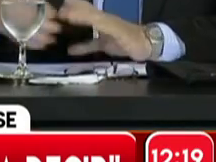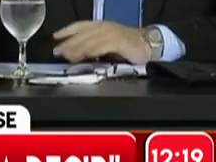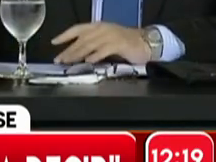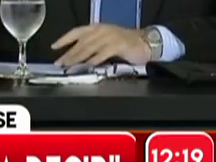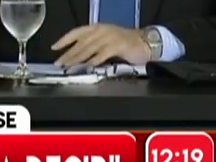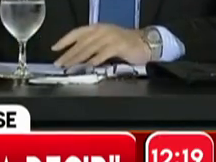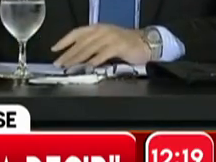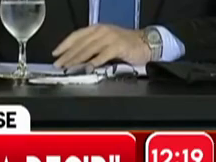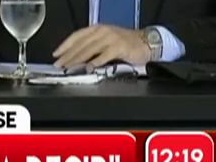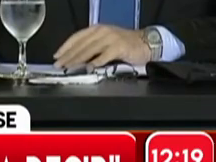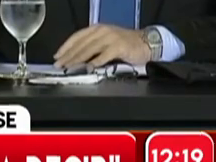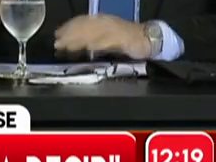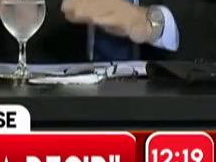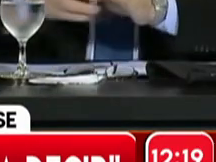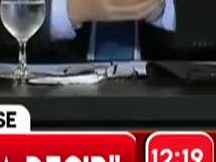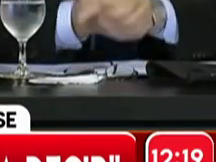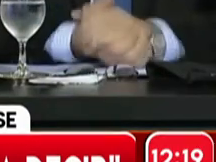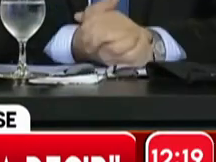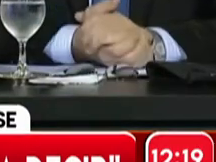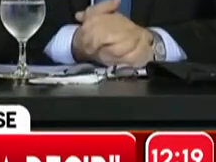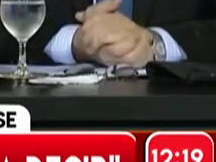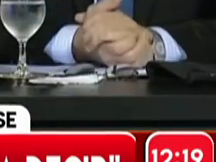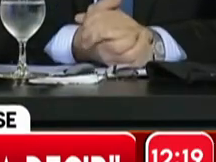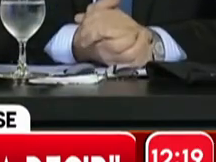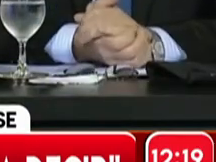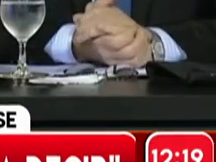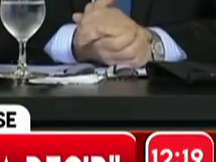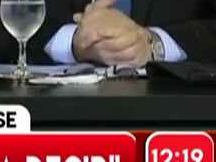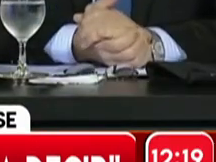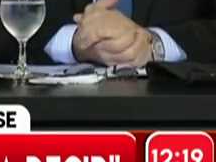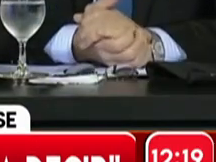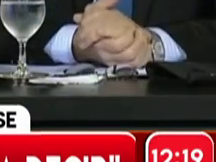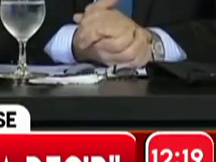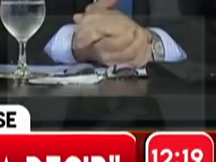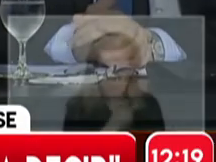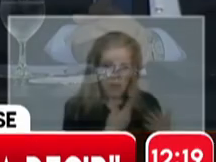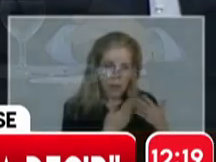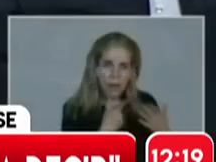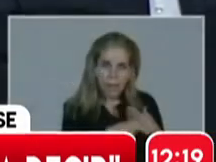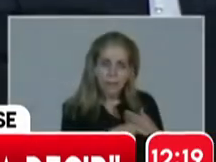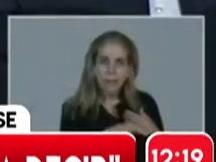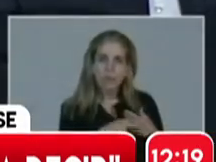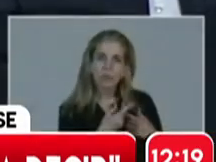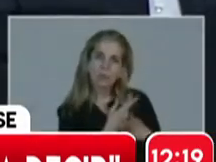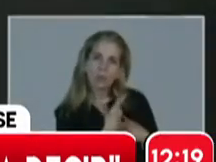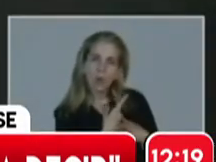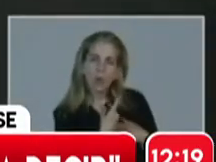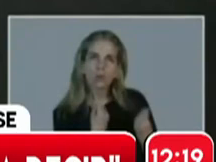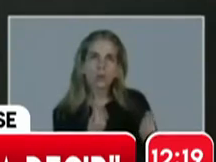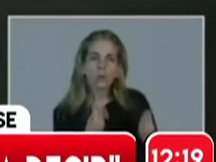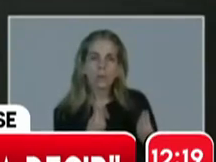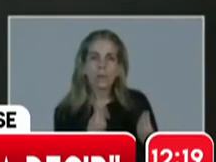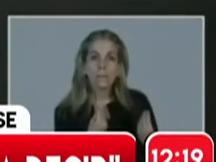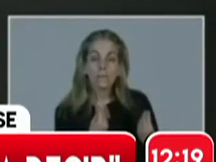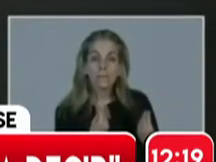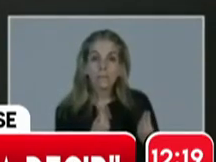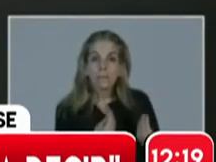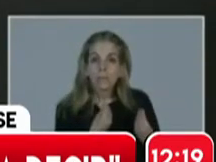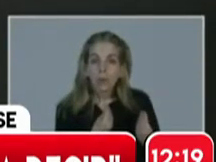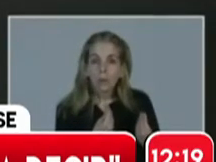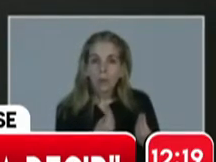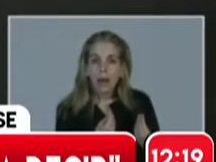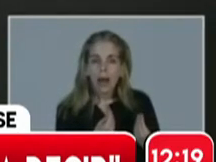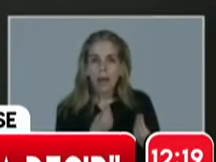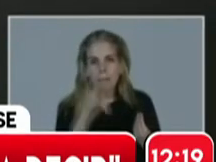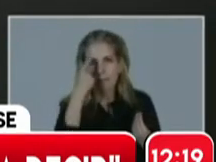Del 18% pasaron al 22%. Y lo que Kicillof no dice, que dice que es justo, es que entre Néstor Kirchner y